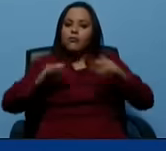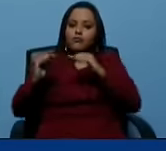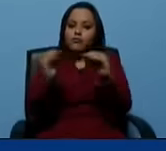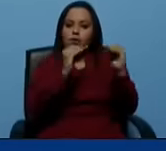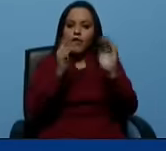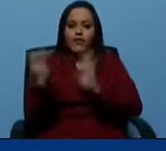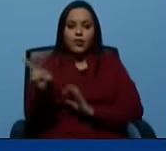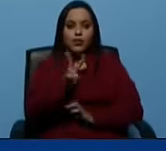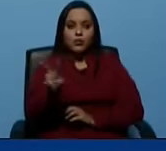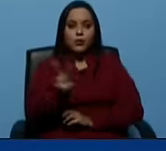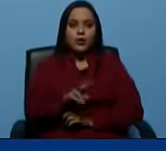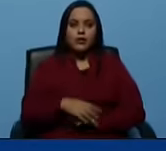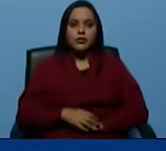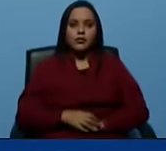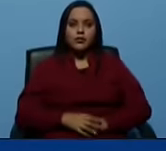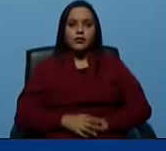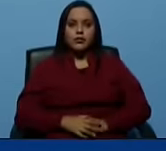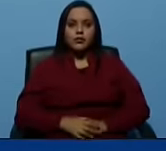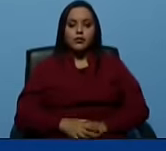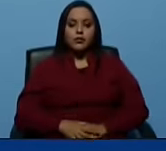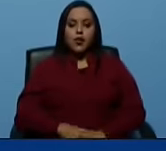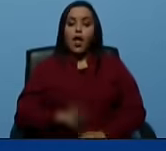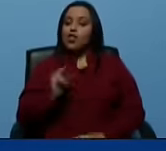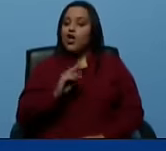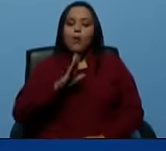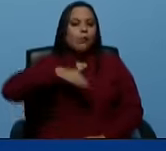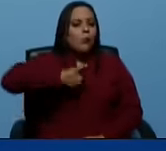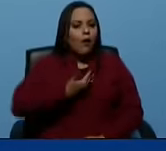Venezuela. No pudieron